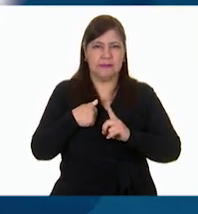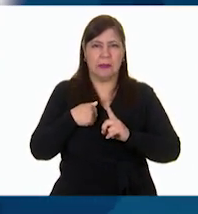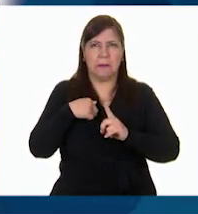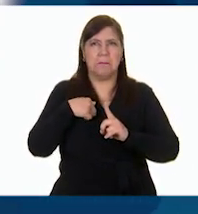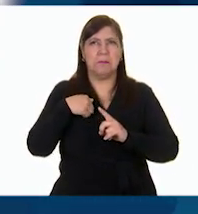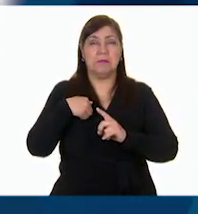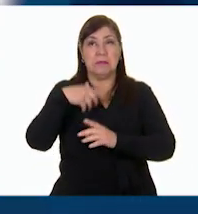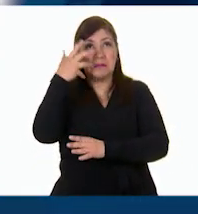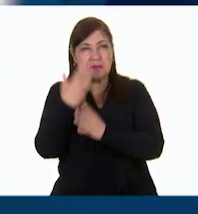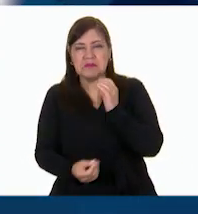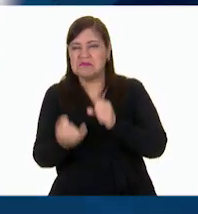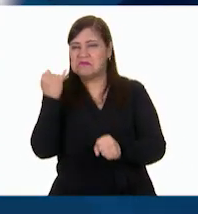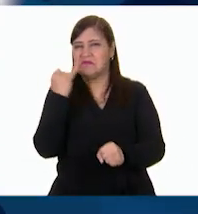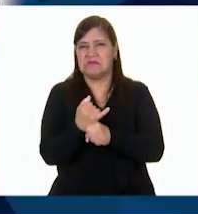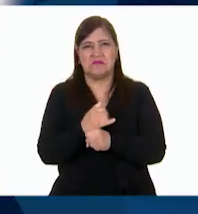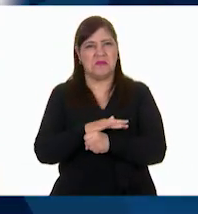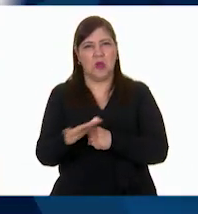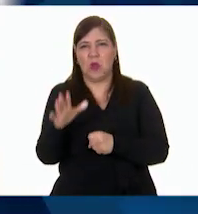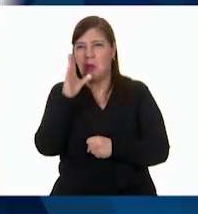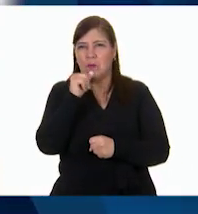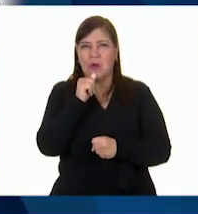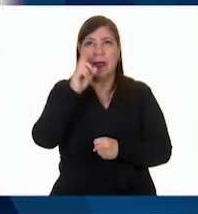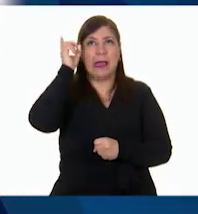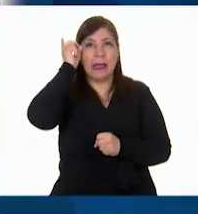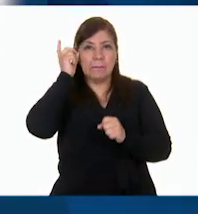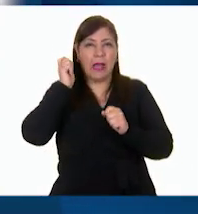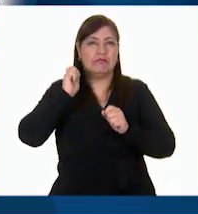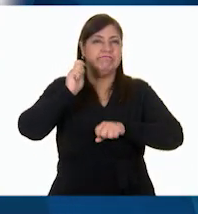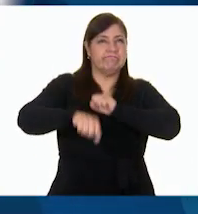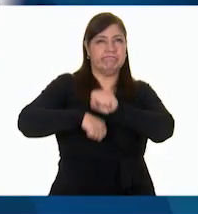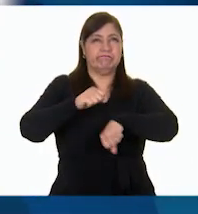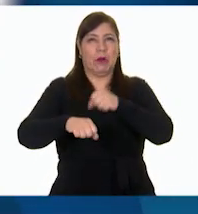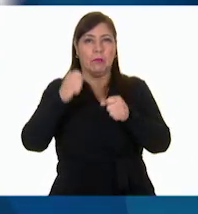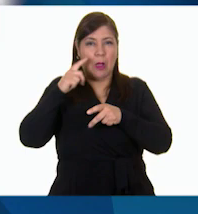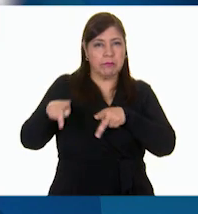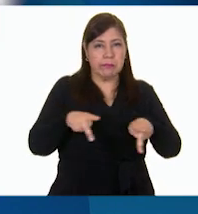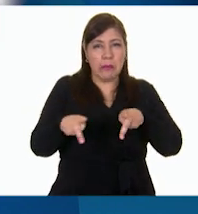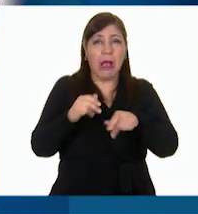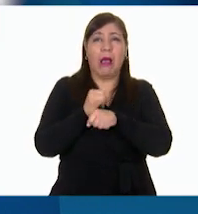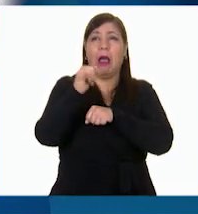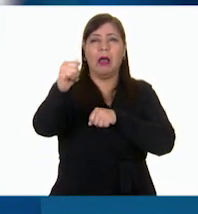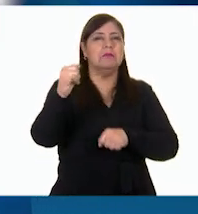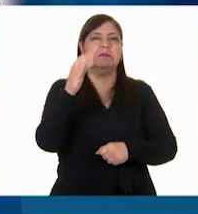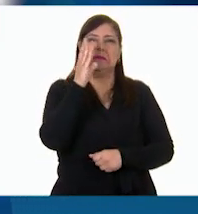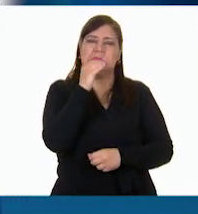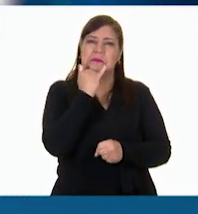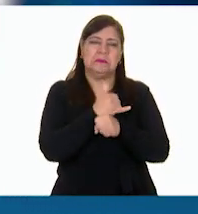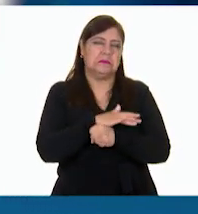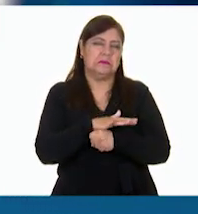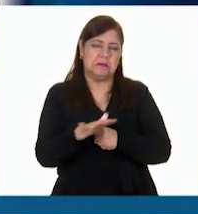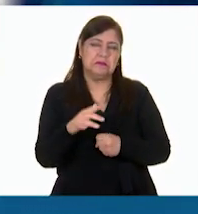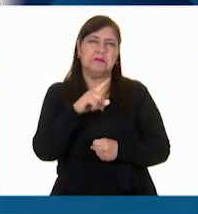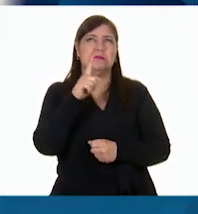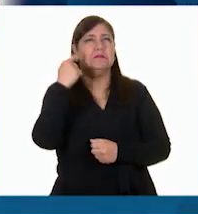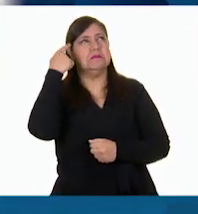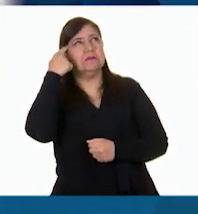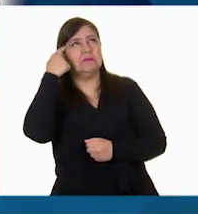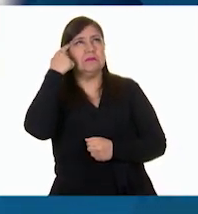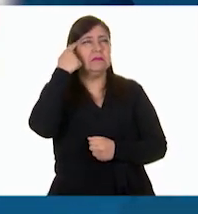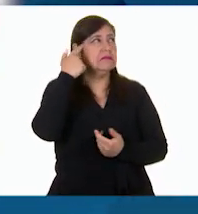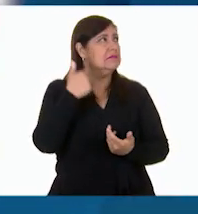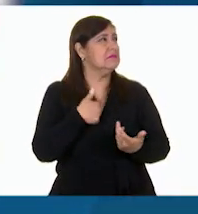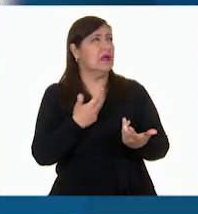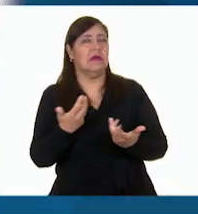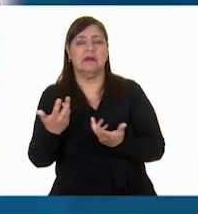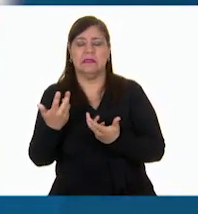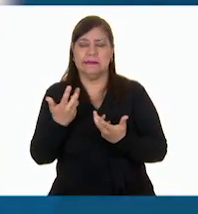lo imposible. No había corcel bastante rápido ni camino bastante largo. Entonces, como si en vez de la noche encontrara el